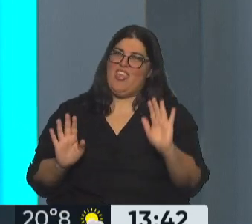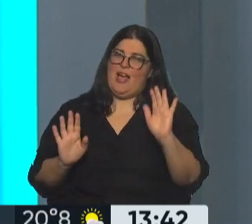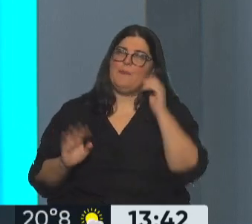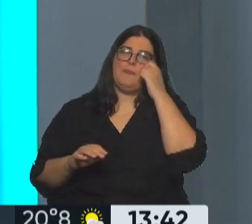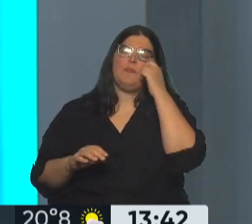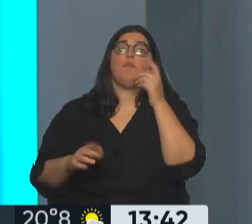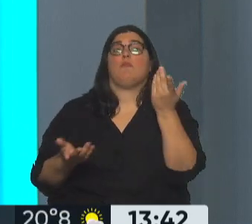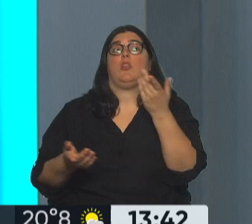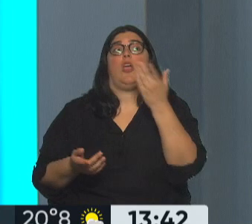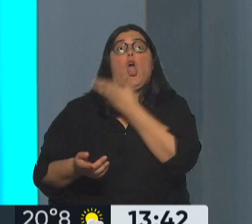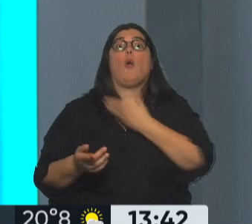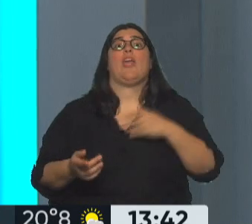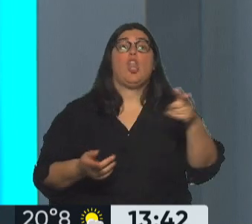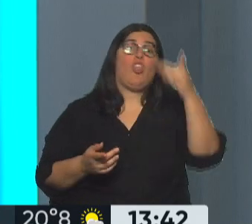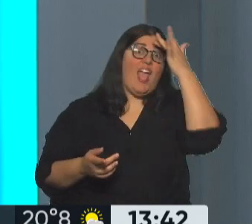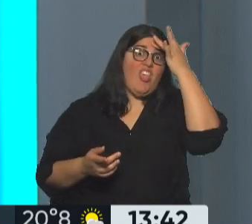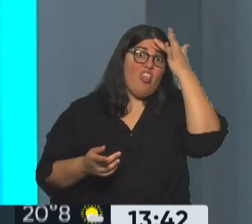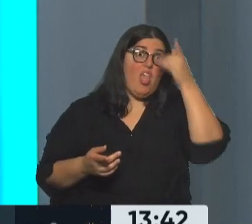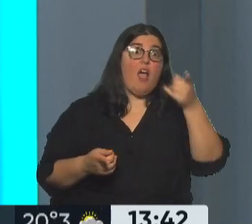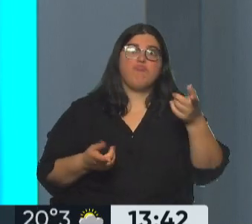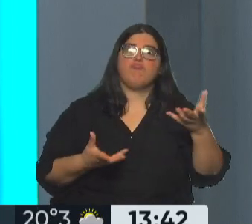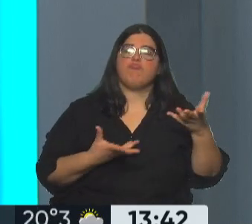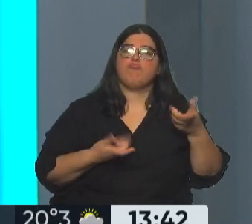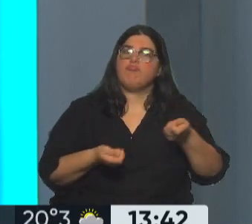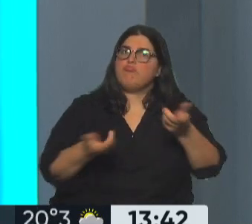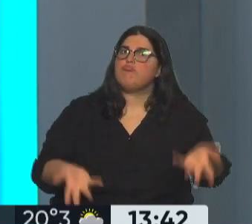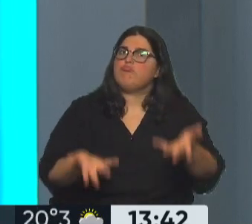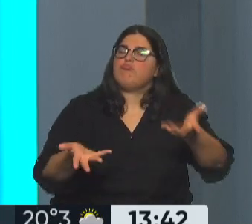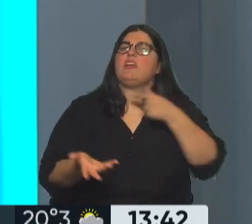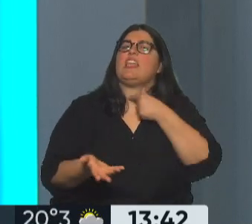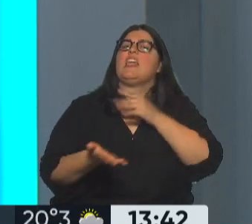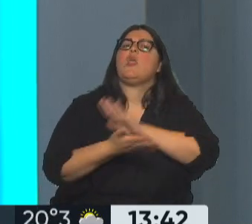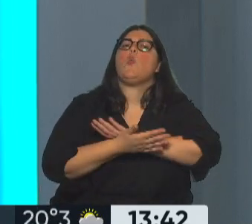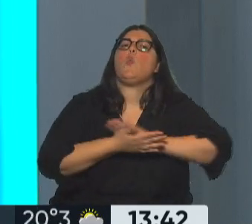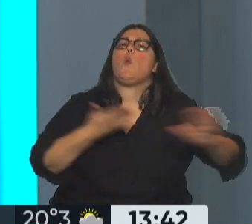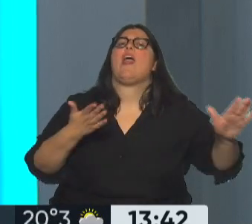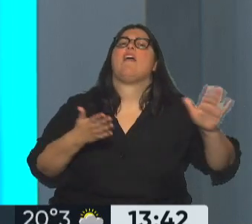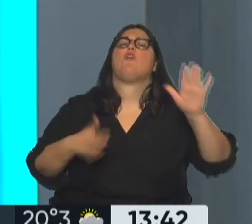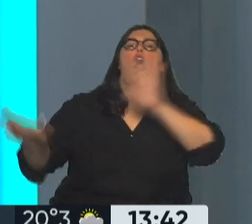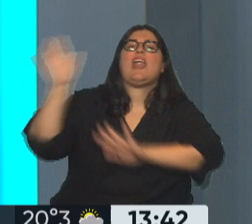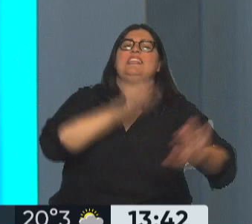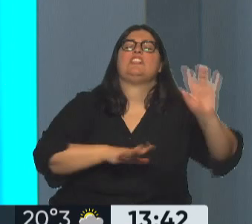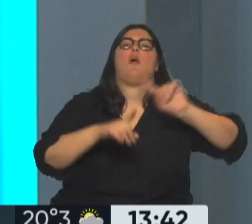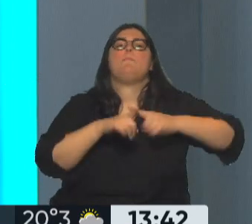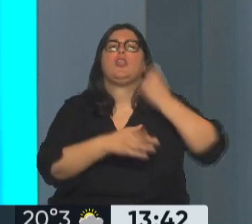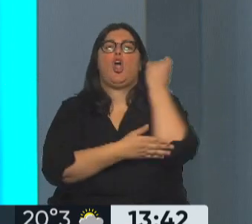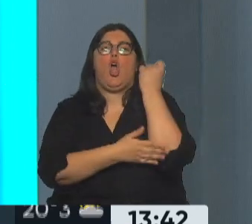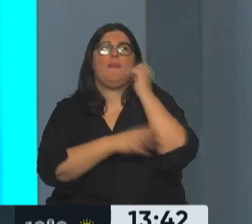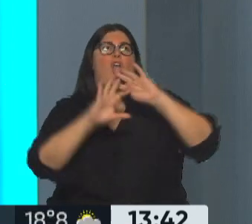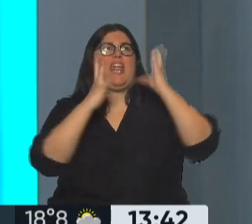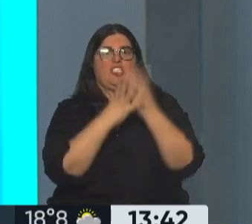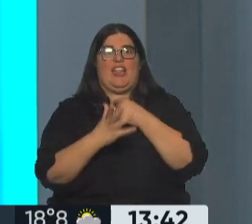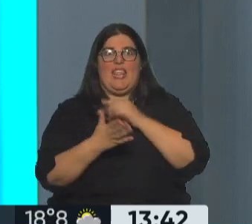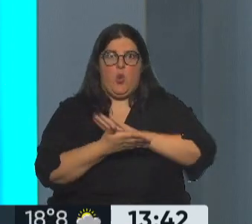el gobierno de Nueva Delhi alienta la promoción de un nuevo ordenamiento político y económico